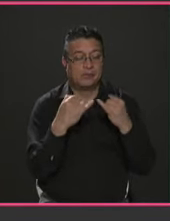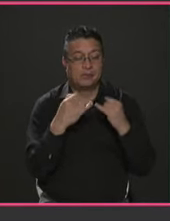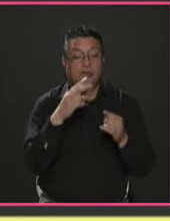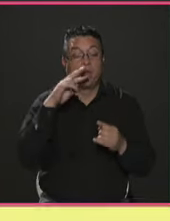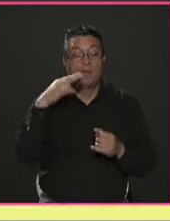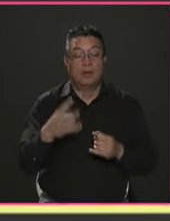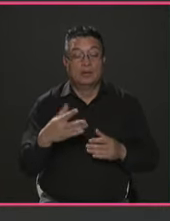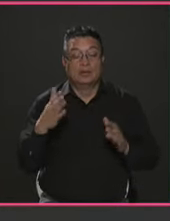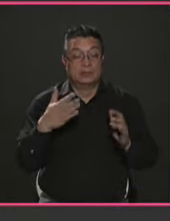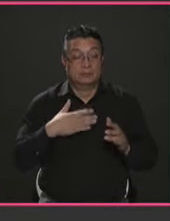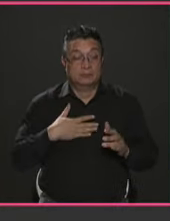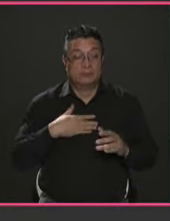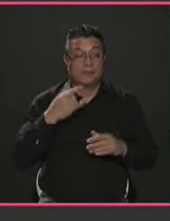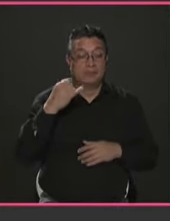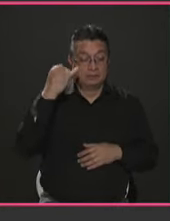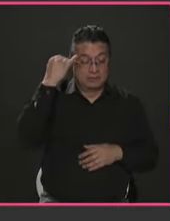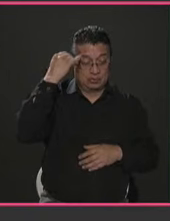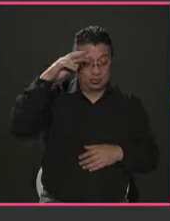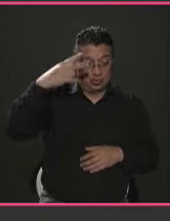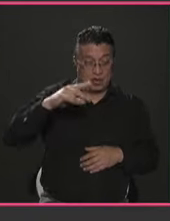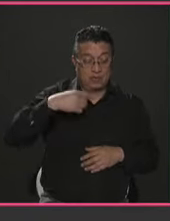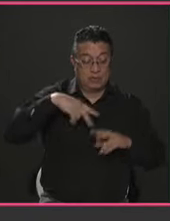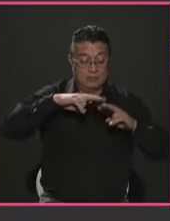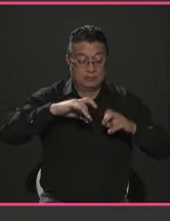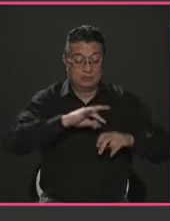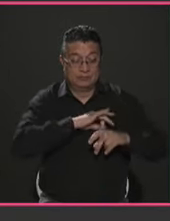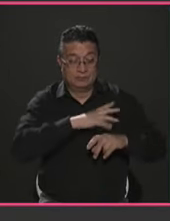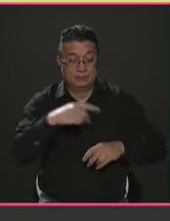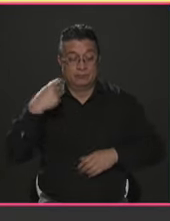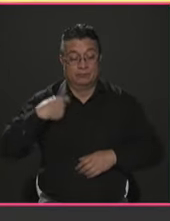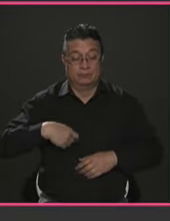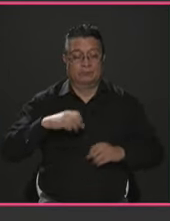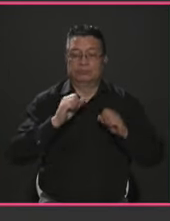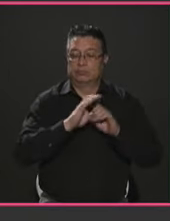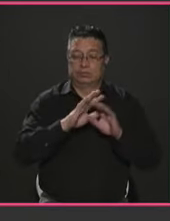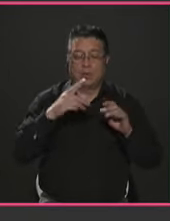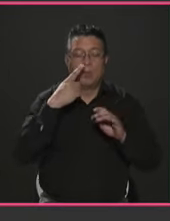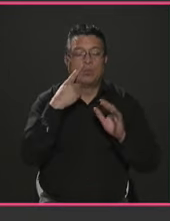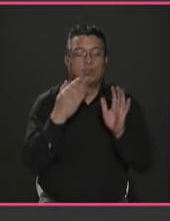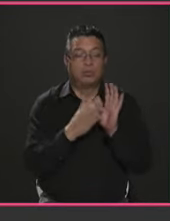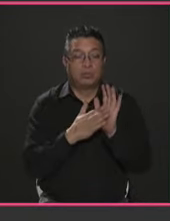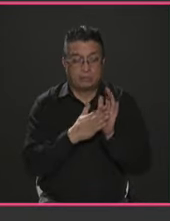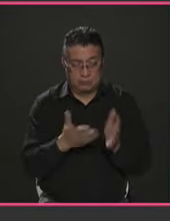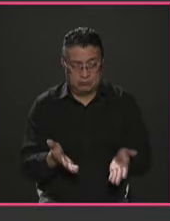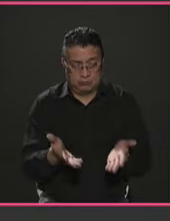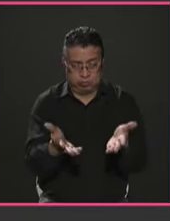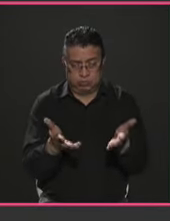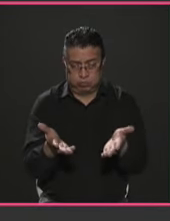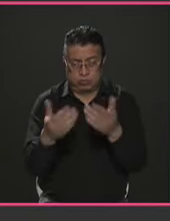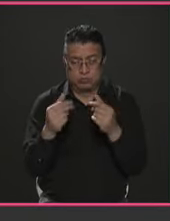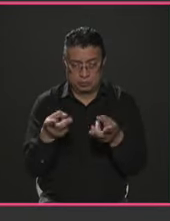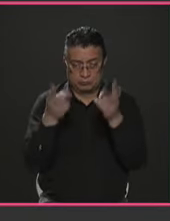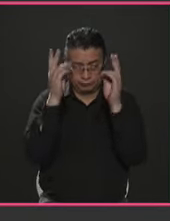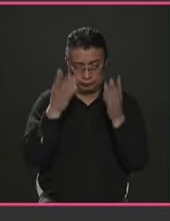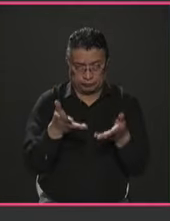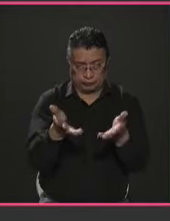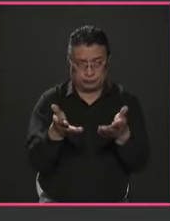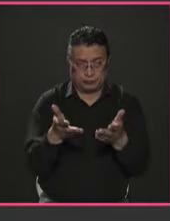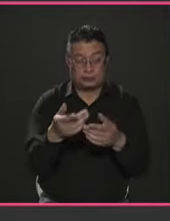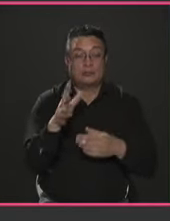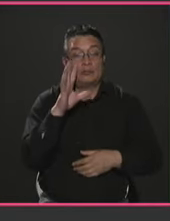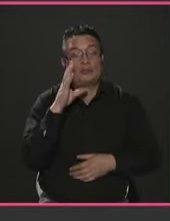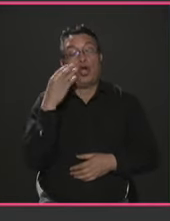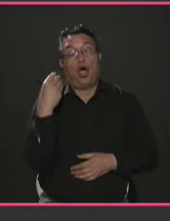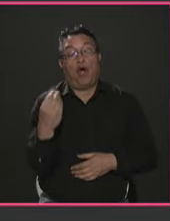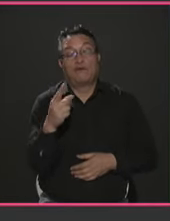propiedad intelectual para investigadores en Chile en Estados Unidos para que puedan tener pruebas clínicas de estos anticuerpos con las personas Pero por